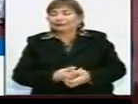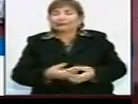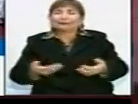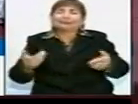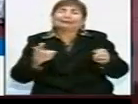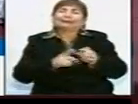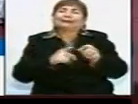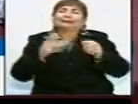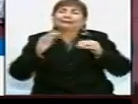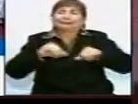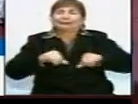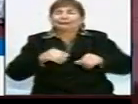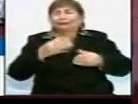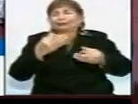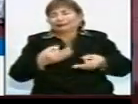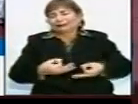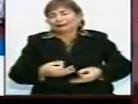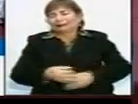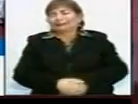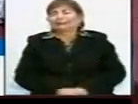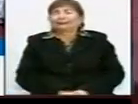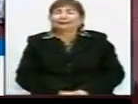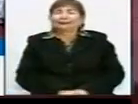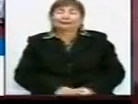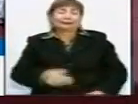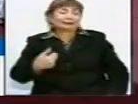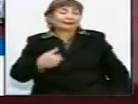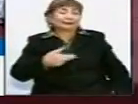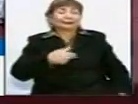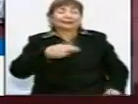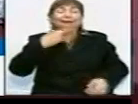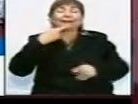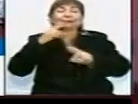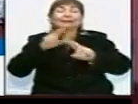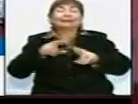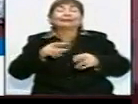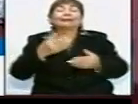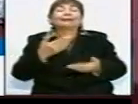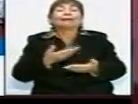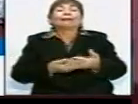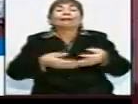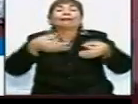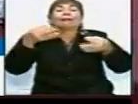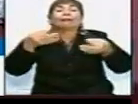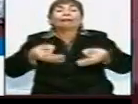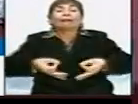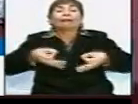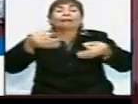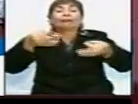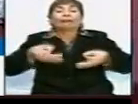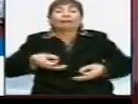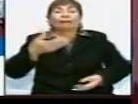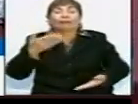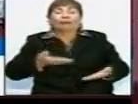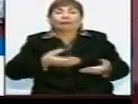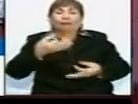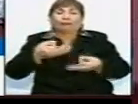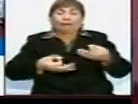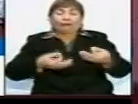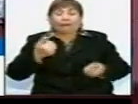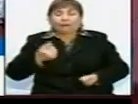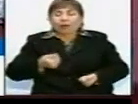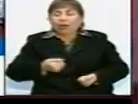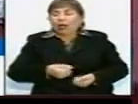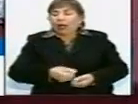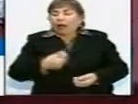se solicita de verdad o sea y nosotros tenemos que responder sólo lo que verdaderamente es real uno de los